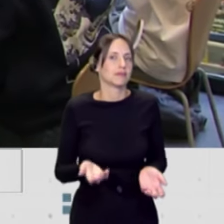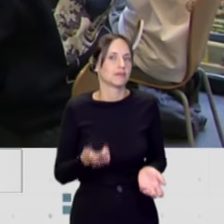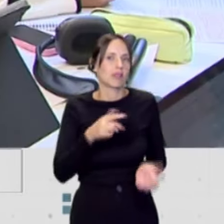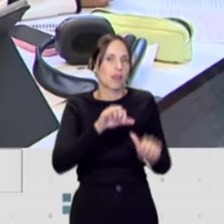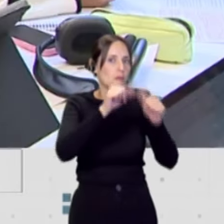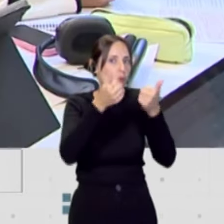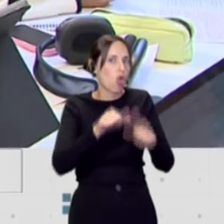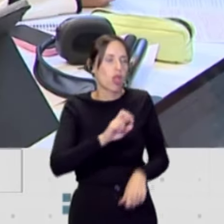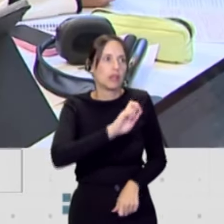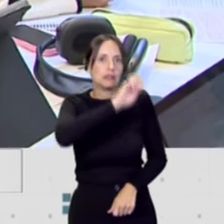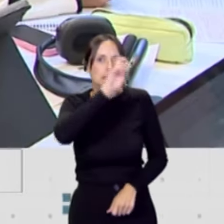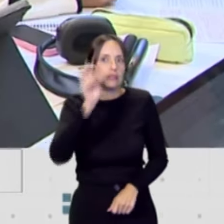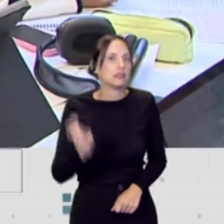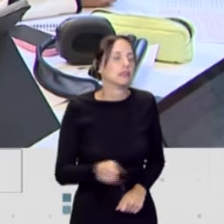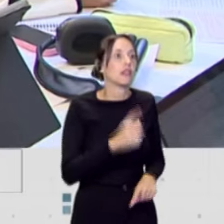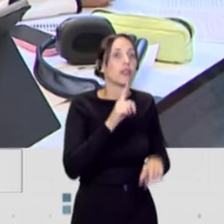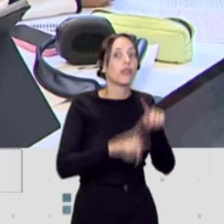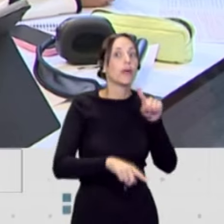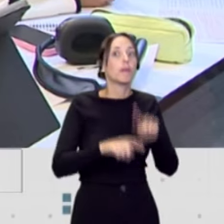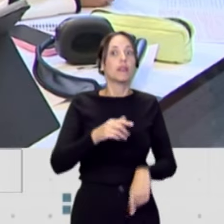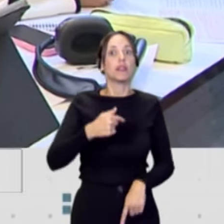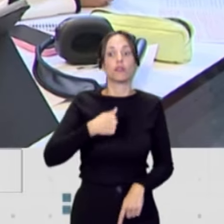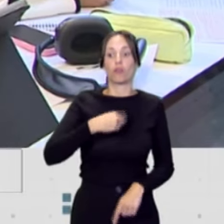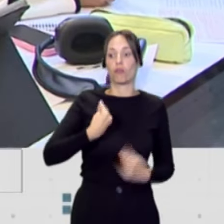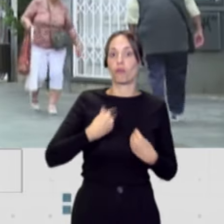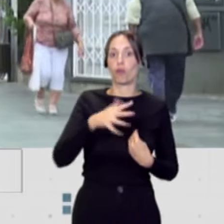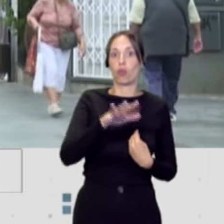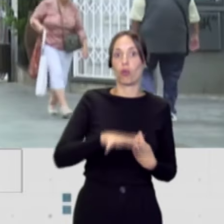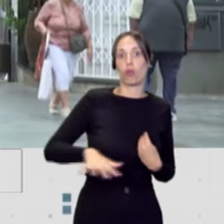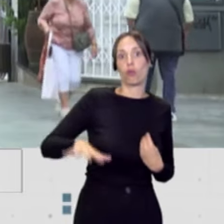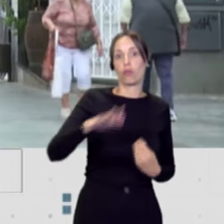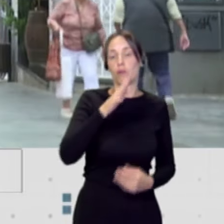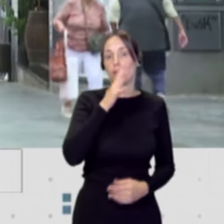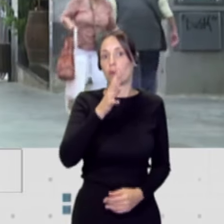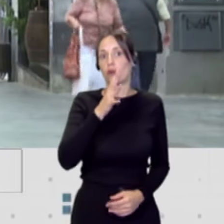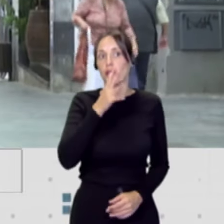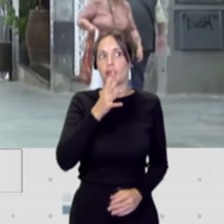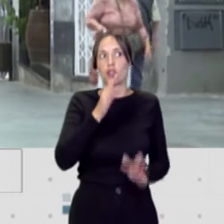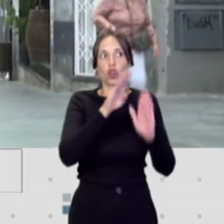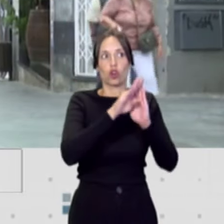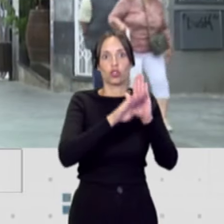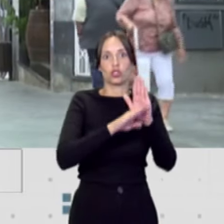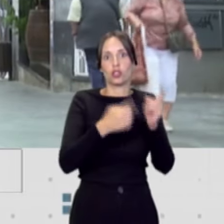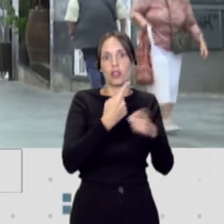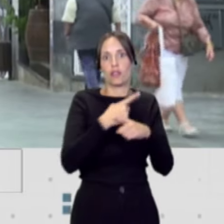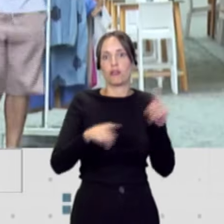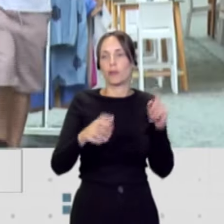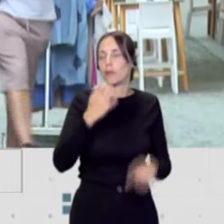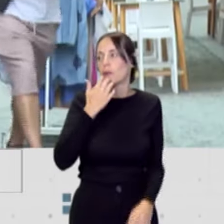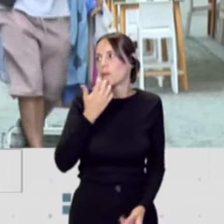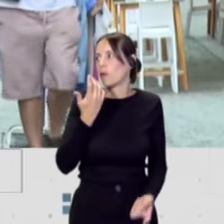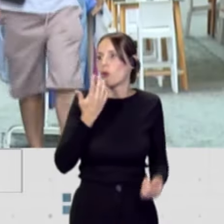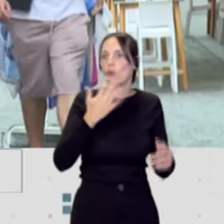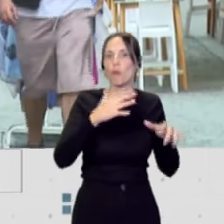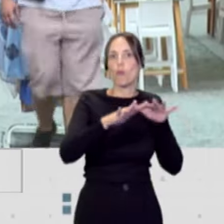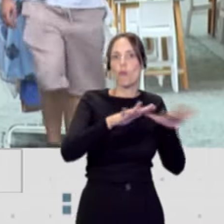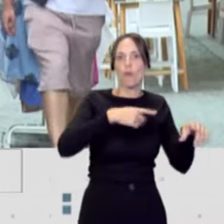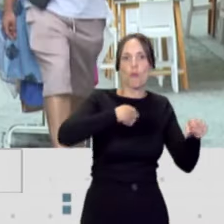en función del lugar también donde vivamos, porque las condiciones son distintas. Hablamos de movilidad,